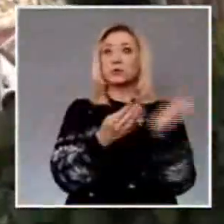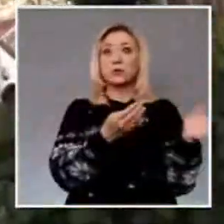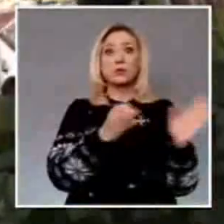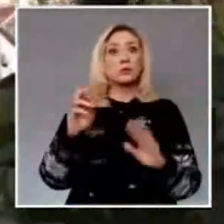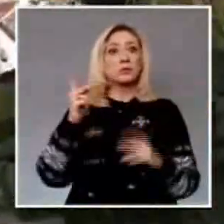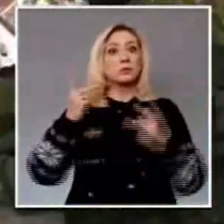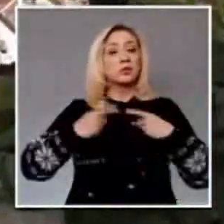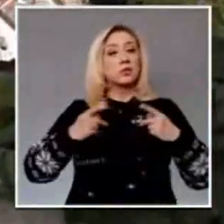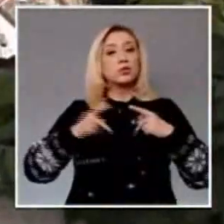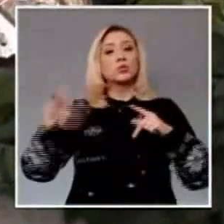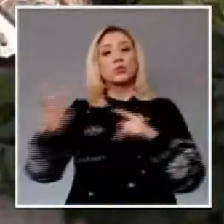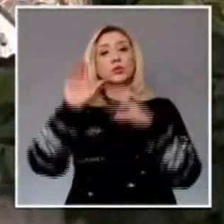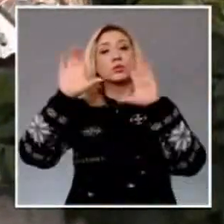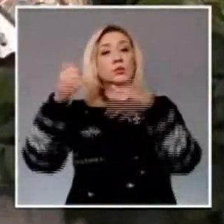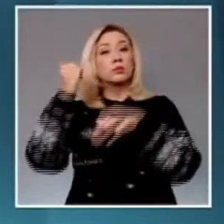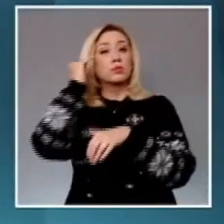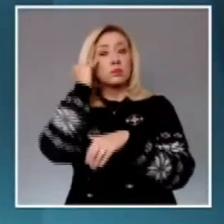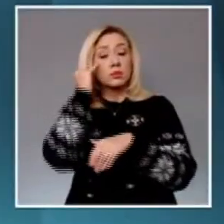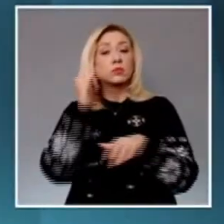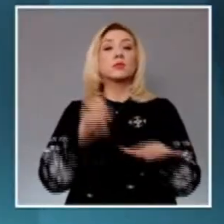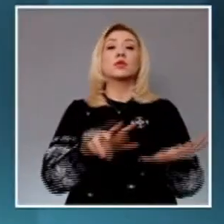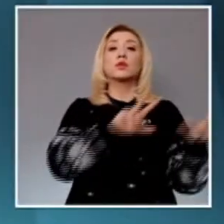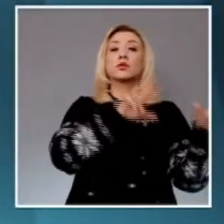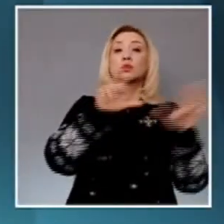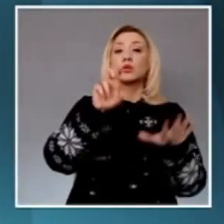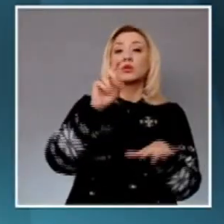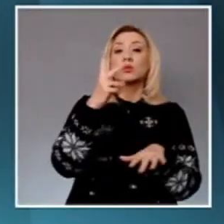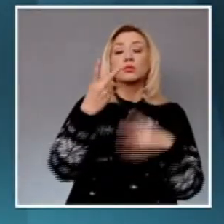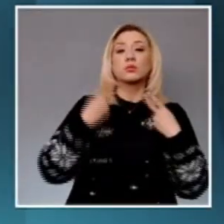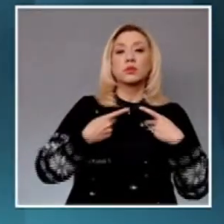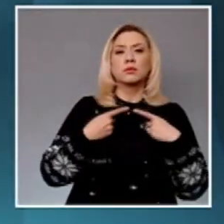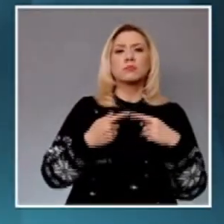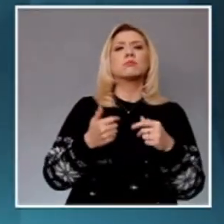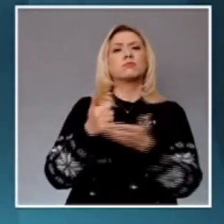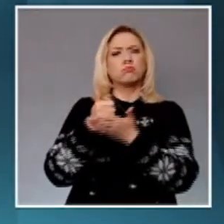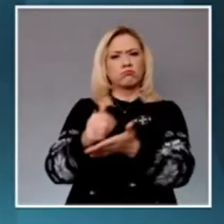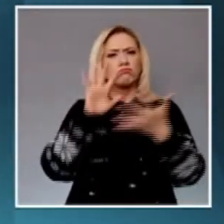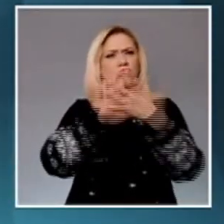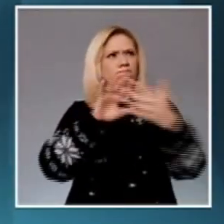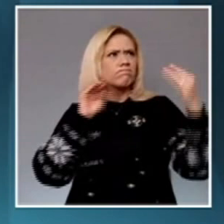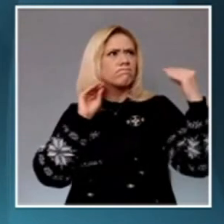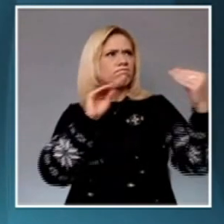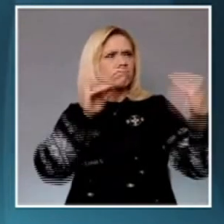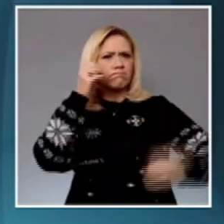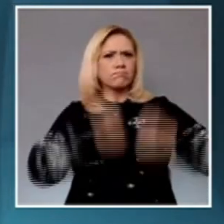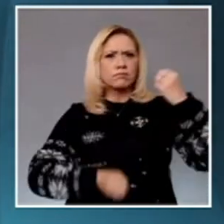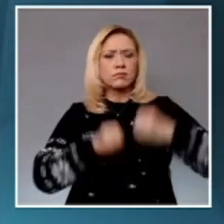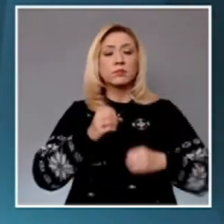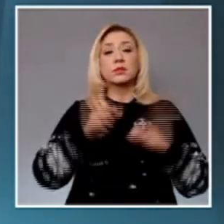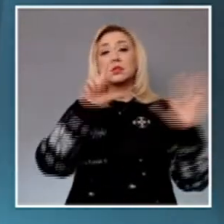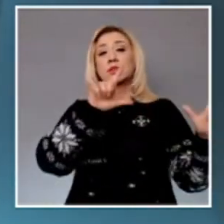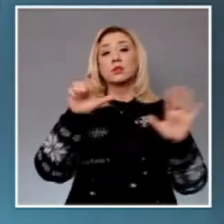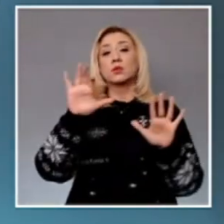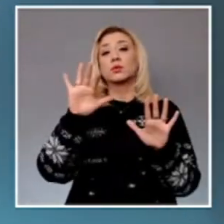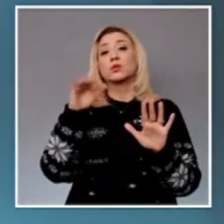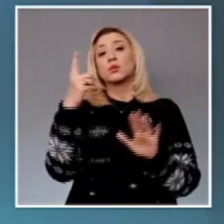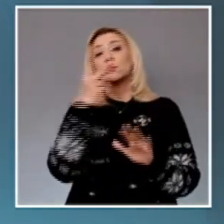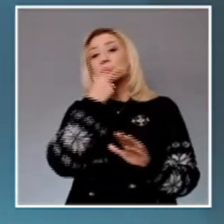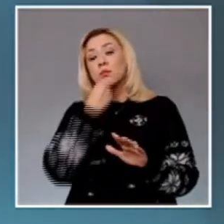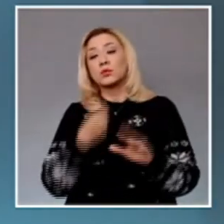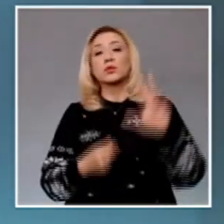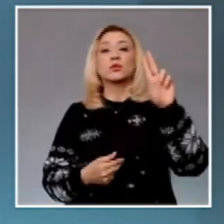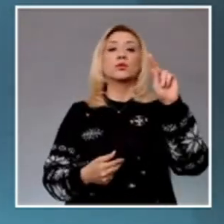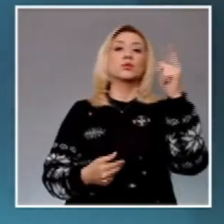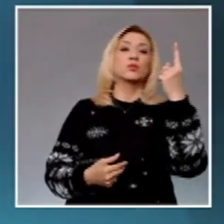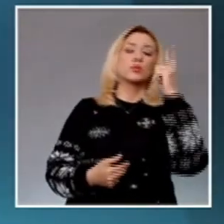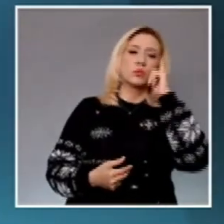A 832 las apoyó con defensa penal, de las cuales 751 fueron hombres y 81 mujeres, mientras que